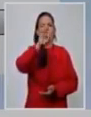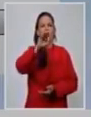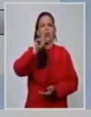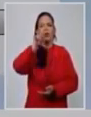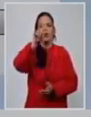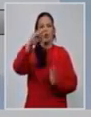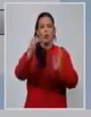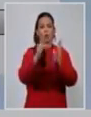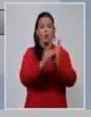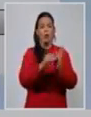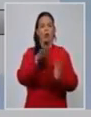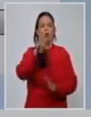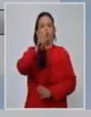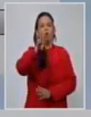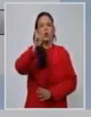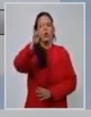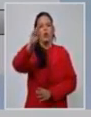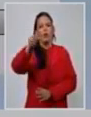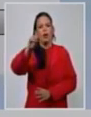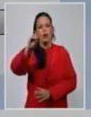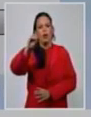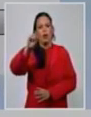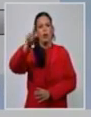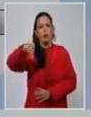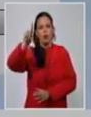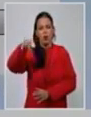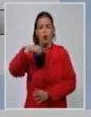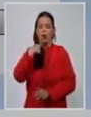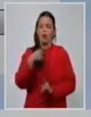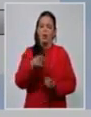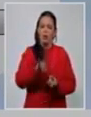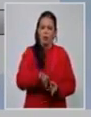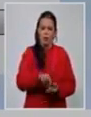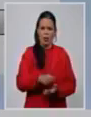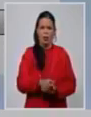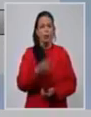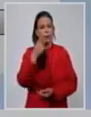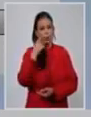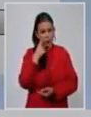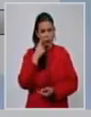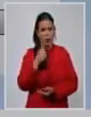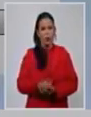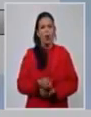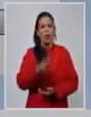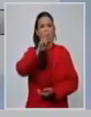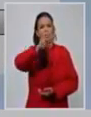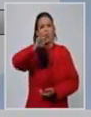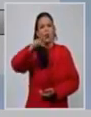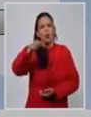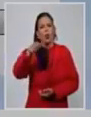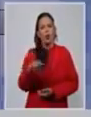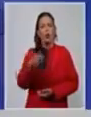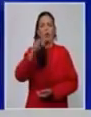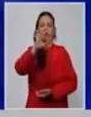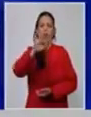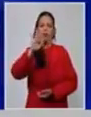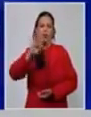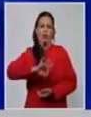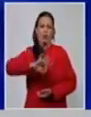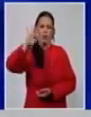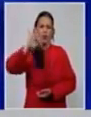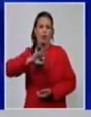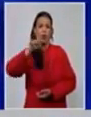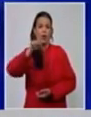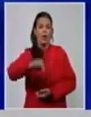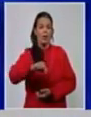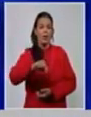981.490 personas que han perdido la vida, que da una letalidad del 2,88%. Esa es la